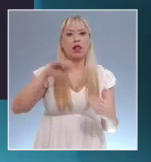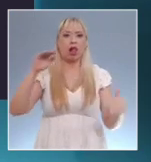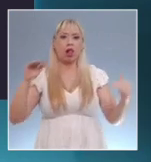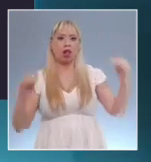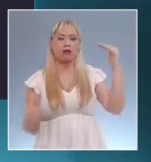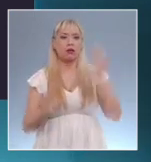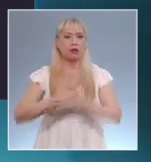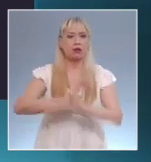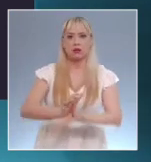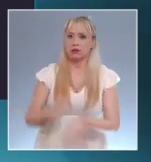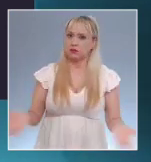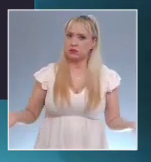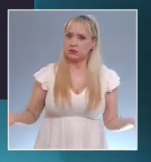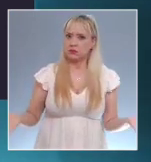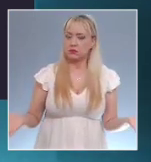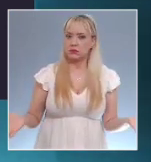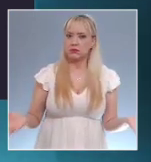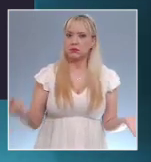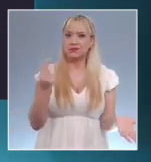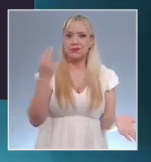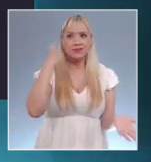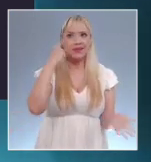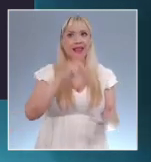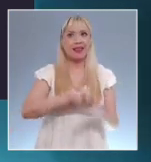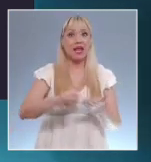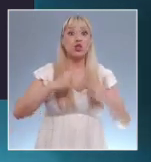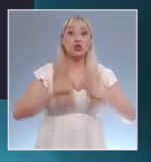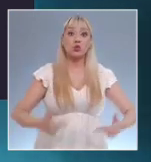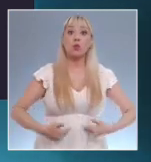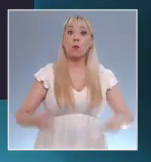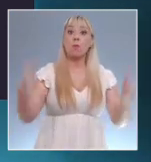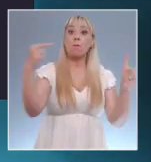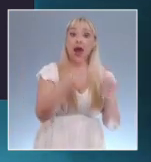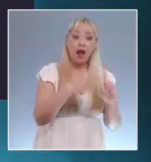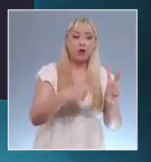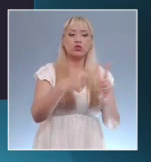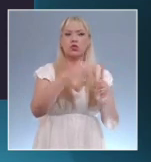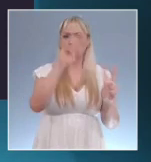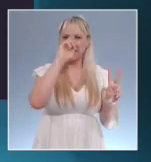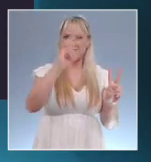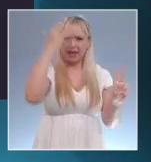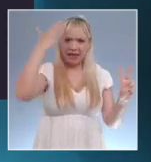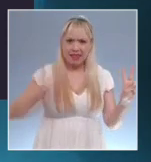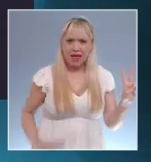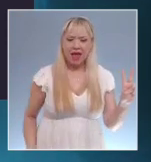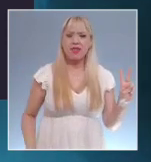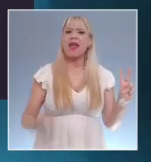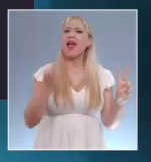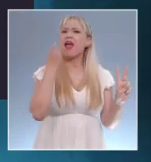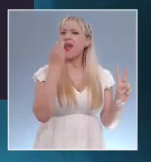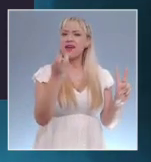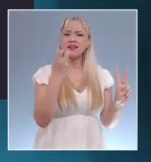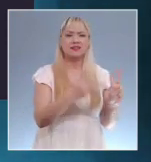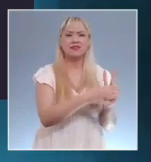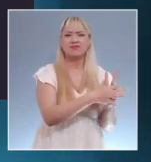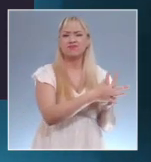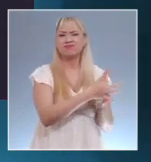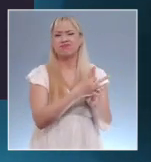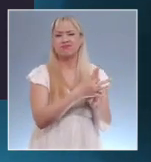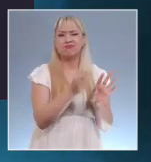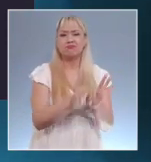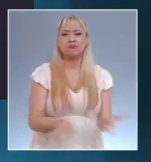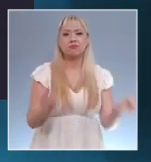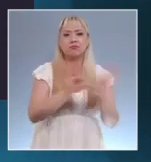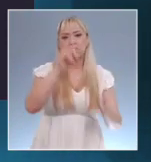desde la dignidad, es el mejor camino que tenemos como sociedad, es el mejor camino que